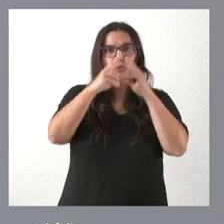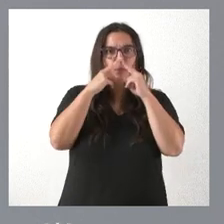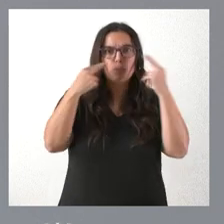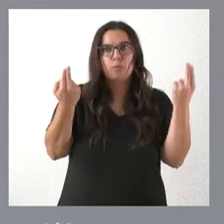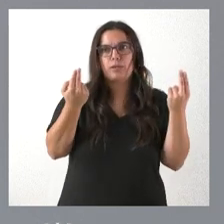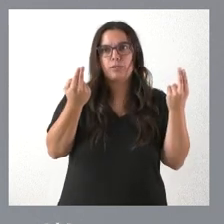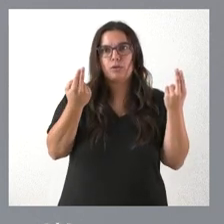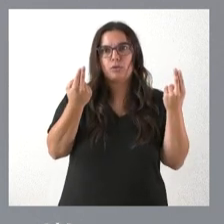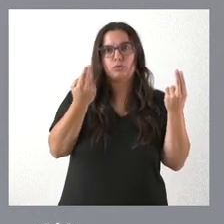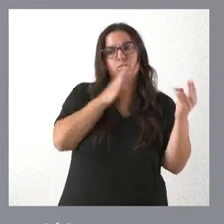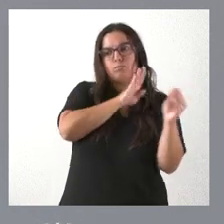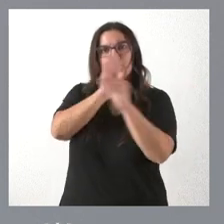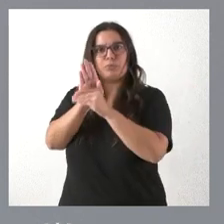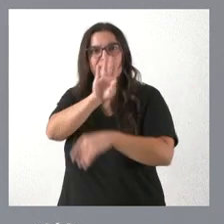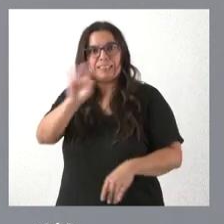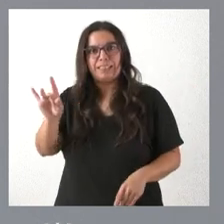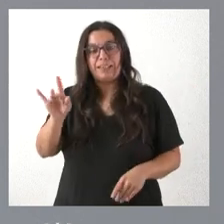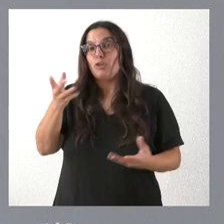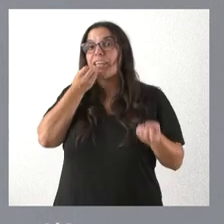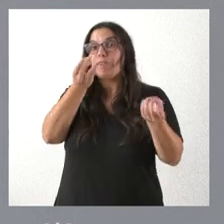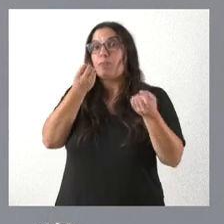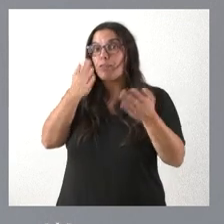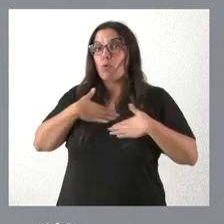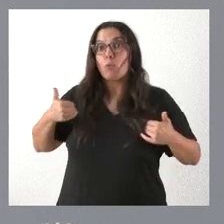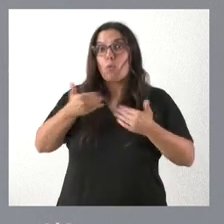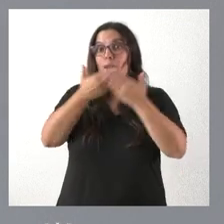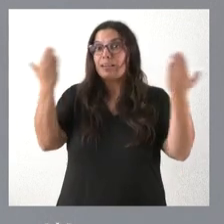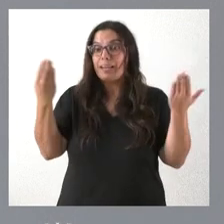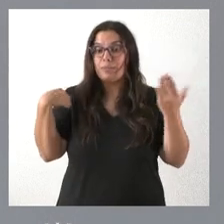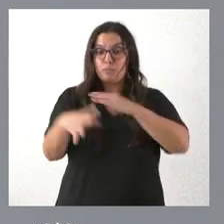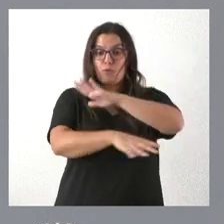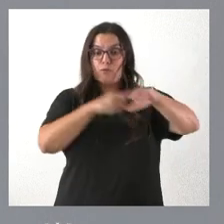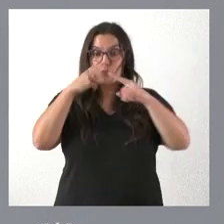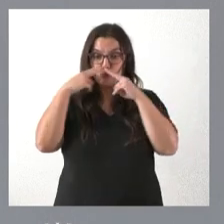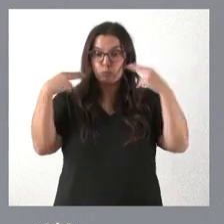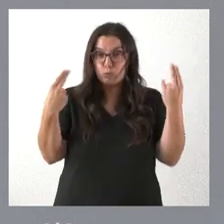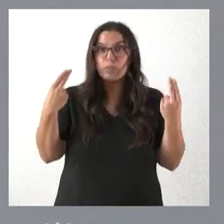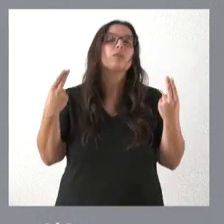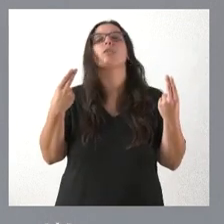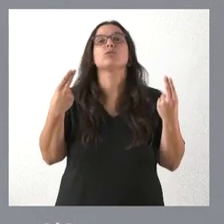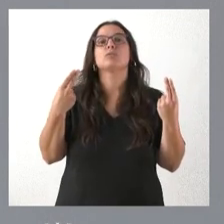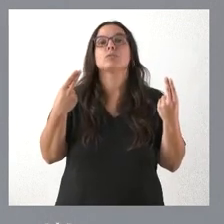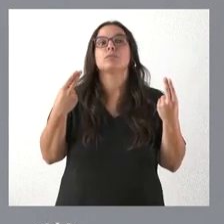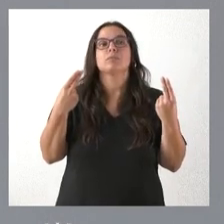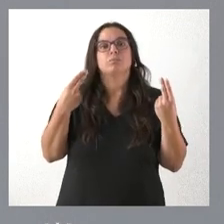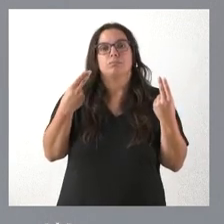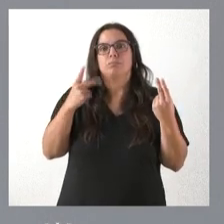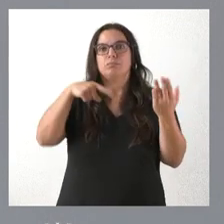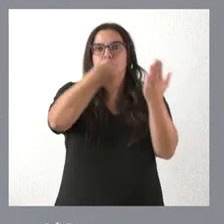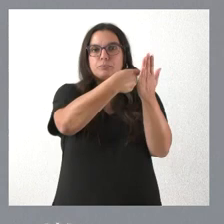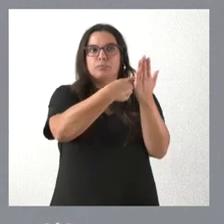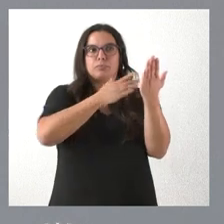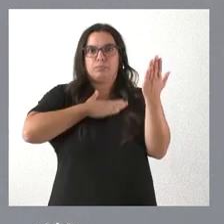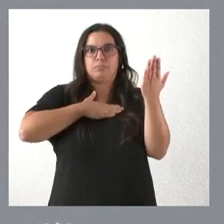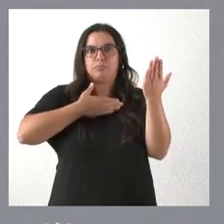financian Las edades del hombre y por tanto cualquier información que se precise respeto esos fondos públicos que financien las sedes del hombre está disponible